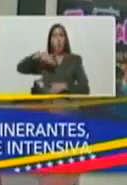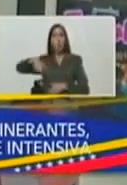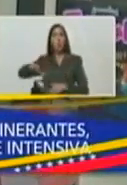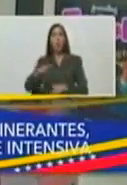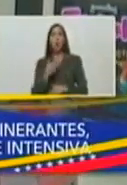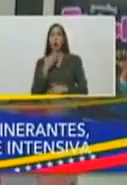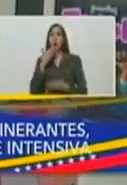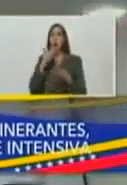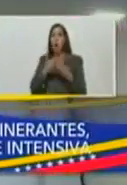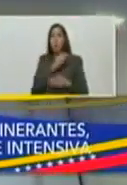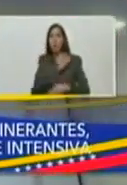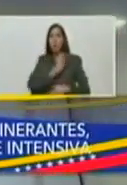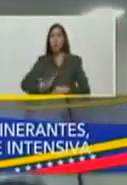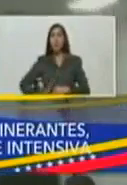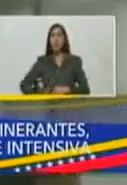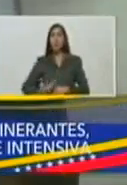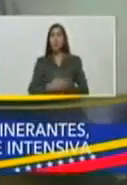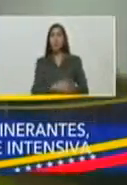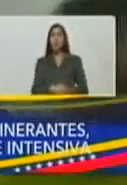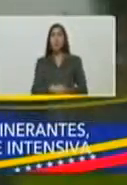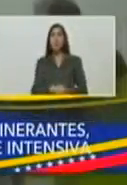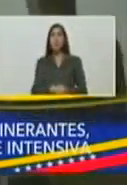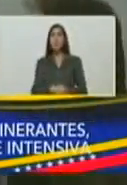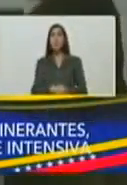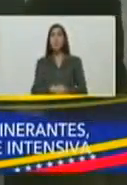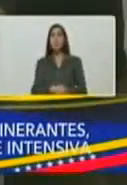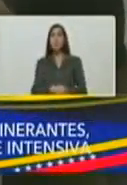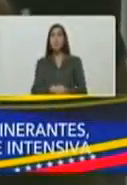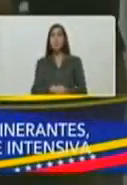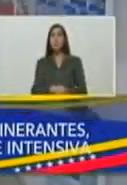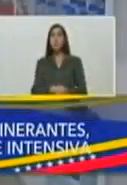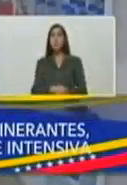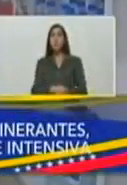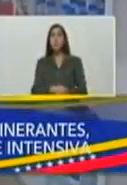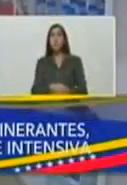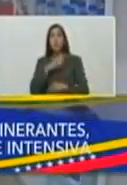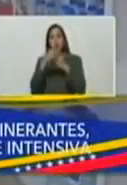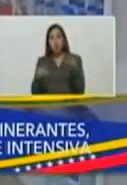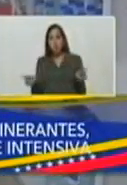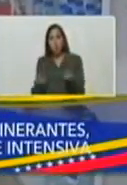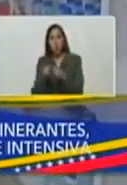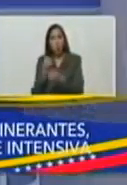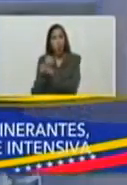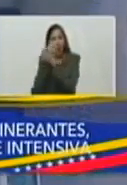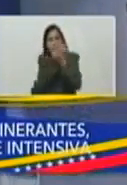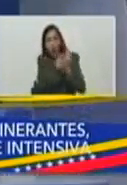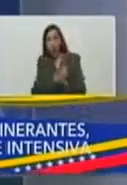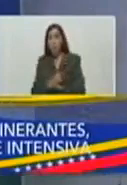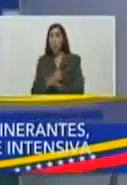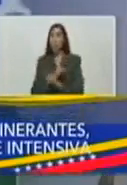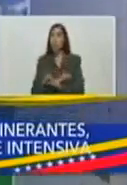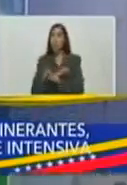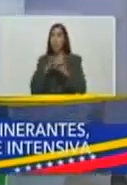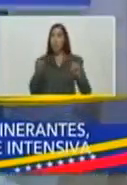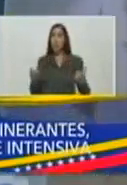ciudadano presidente. Bueno, presidente, aquí vemos que acciones son amores. De esta manera nos despedimos de